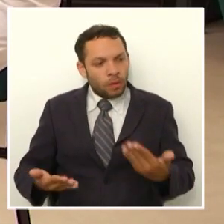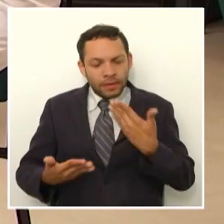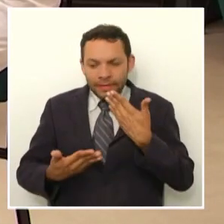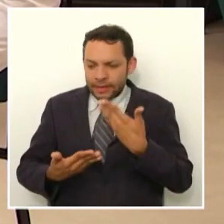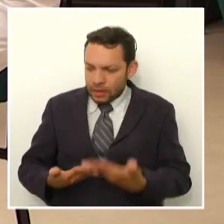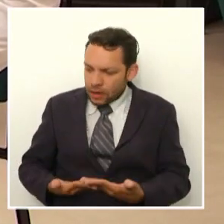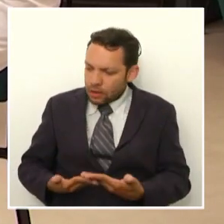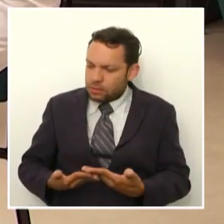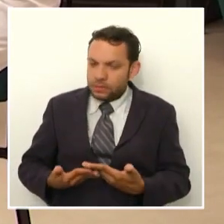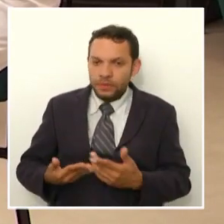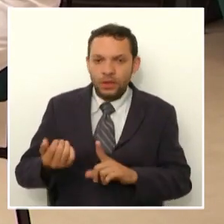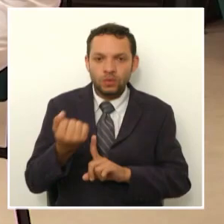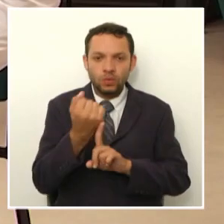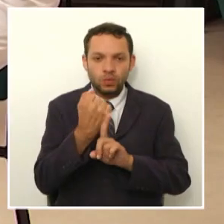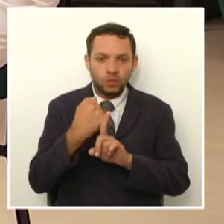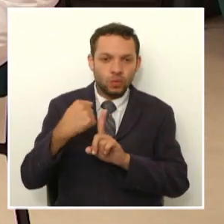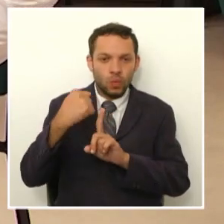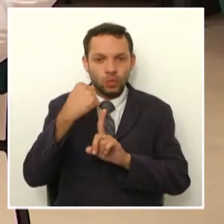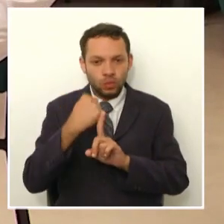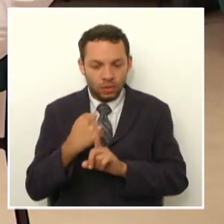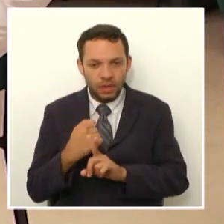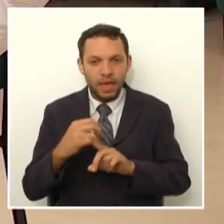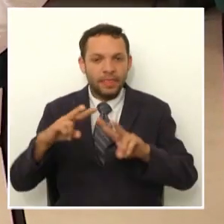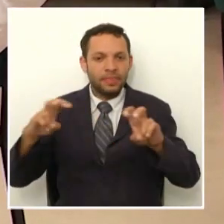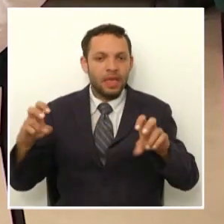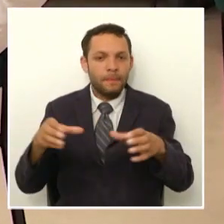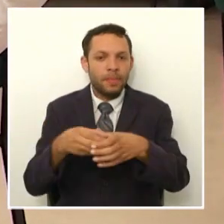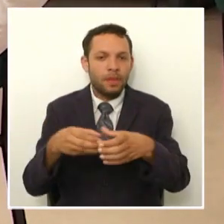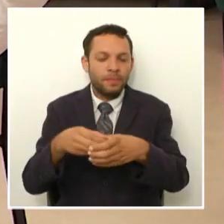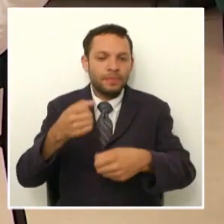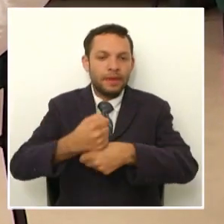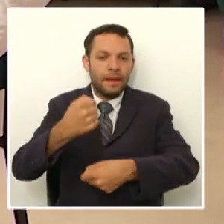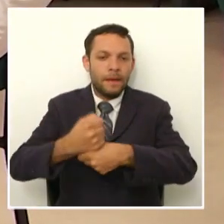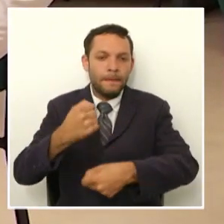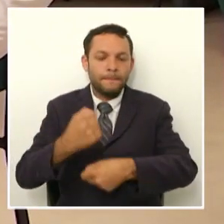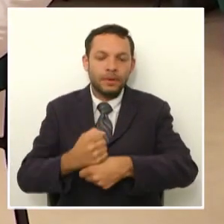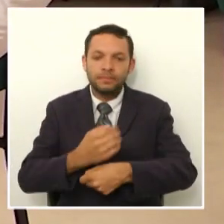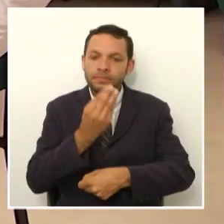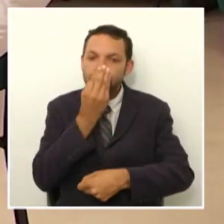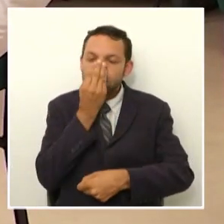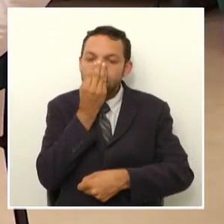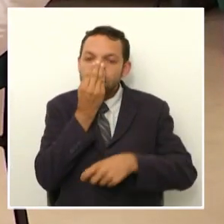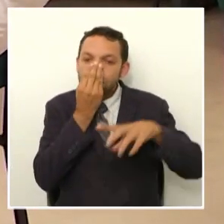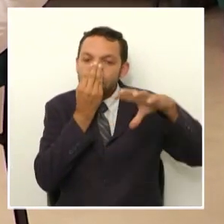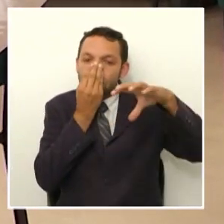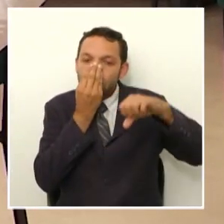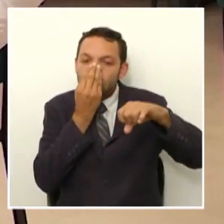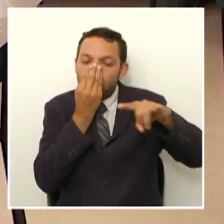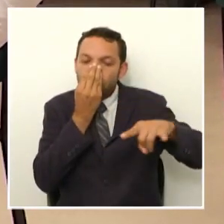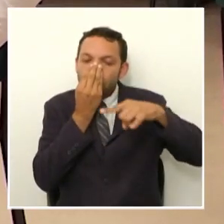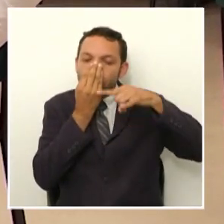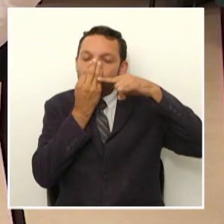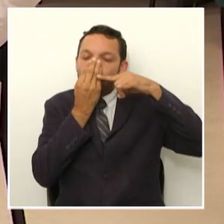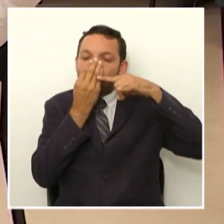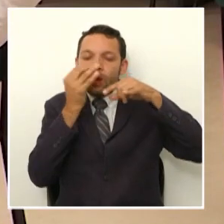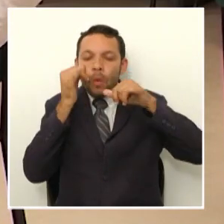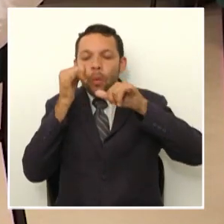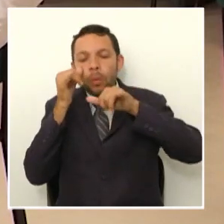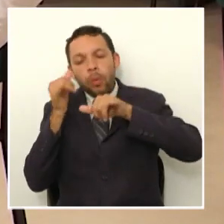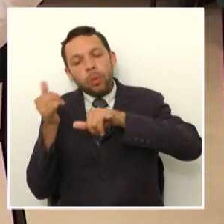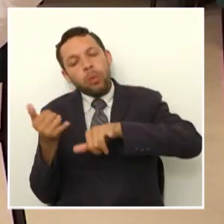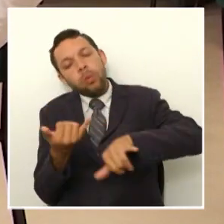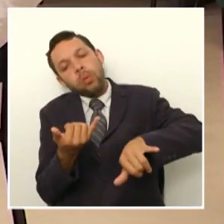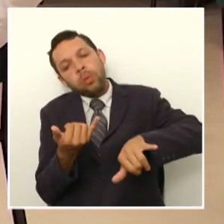la Sociedad Colombiana de Anestesiología, que es una sociedad muy fuerte, se ha incursionado enormemente en la seguridad